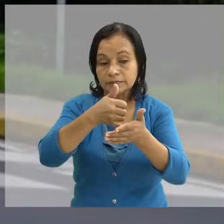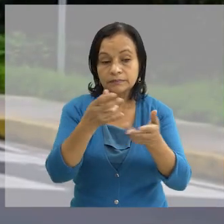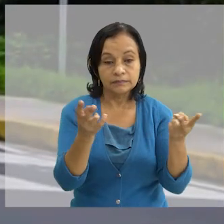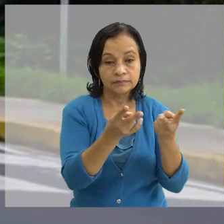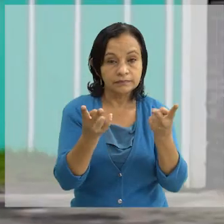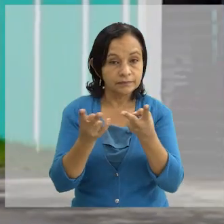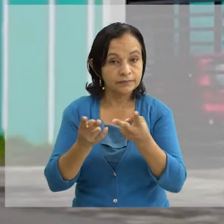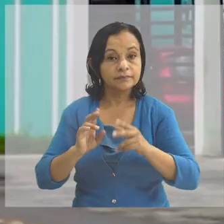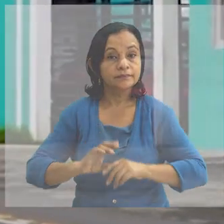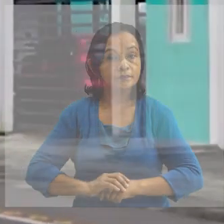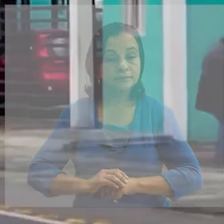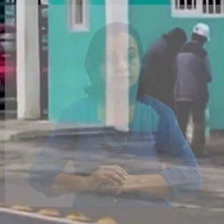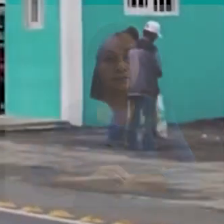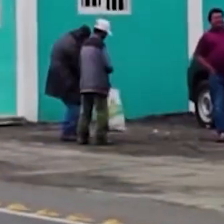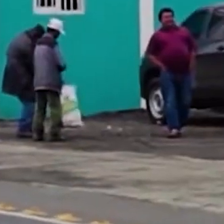En